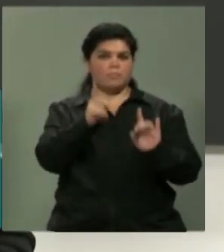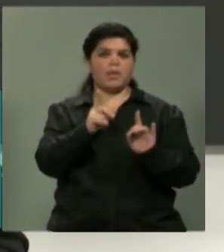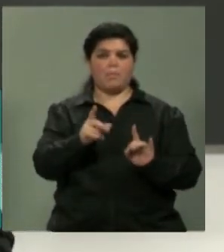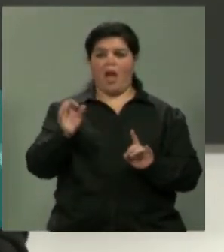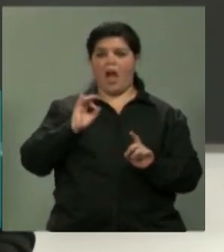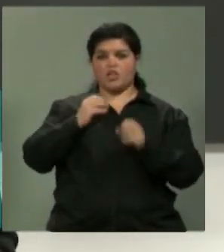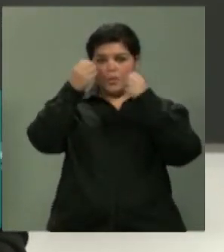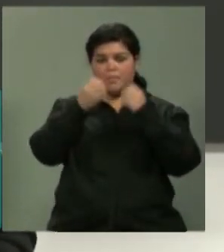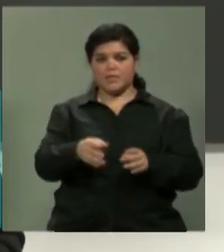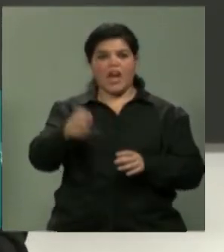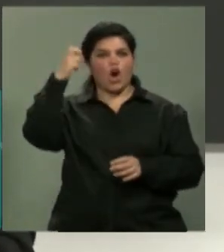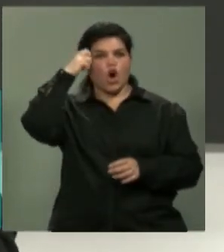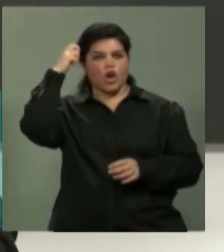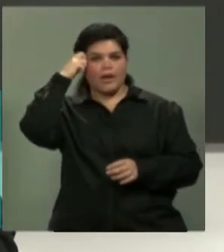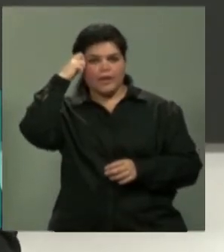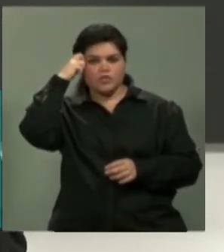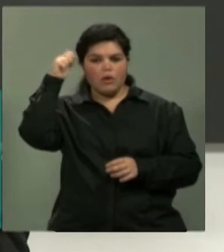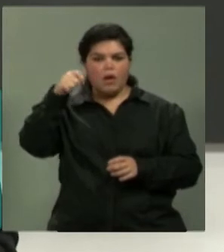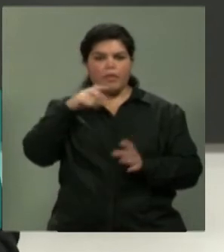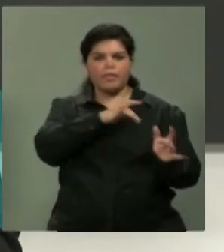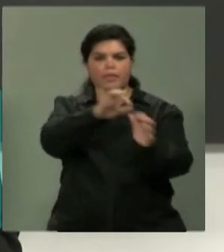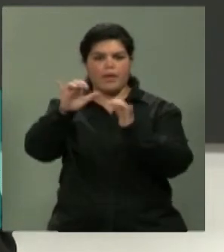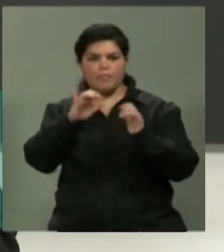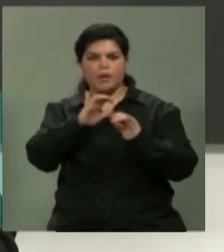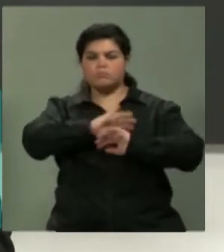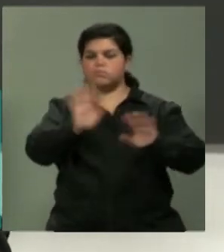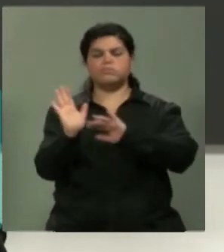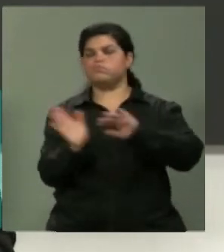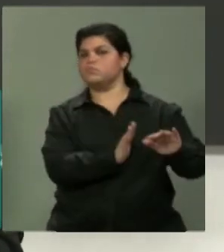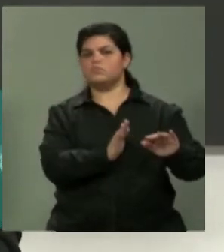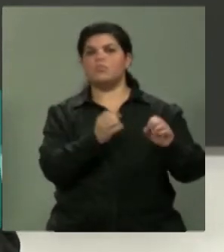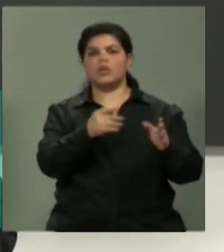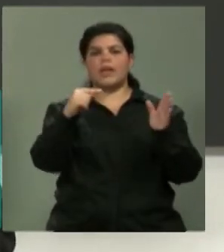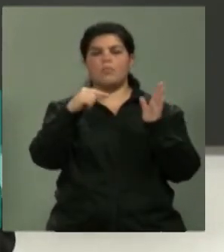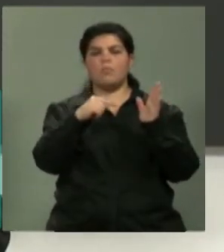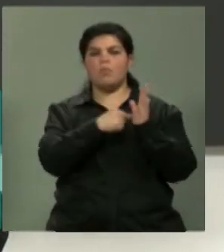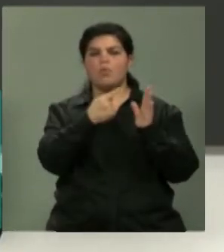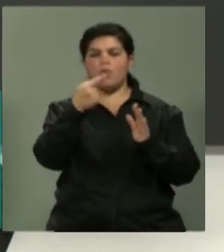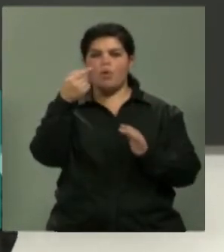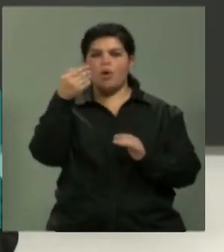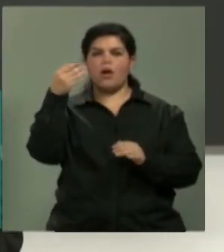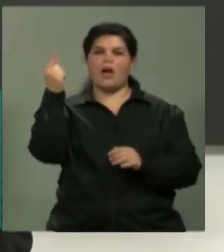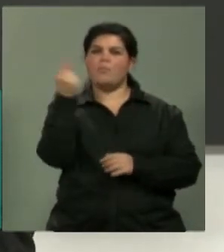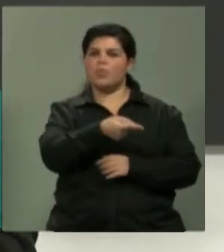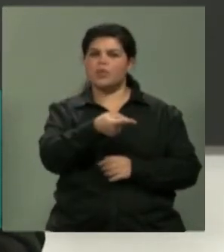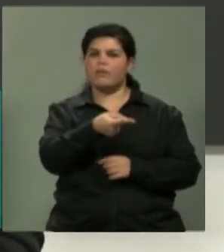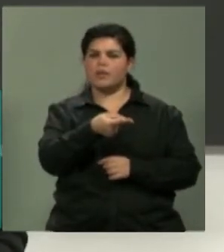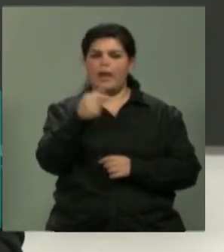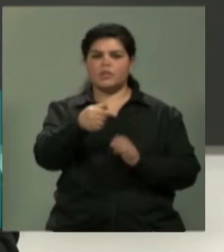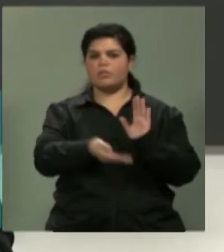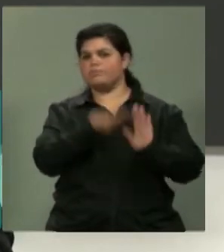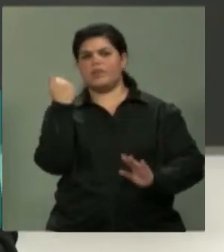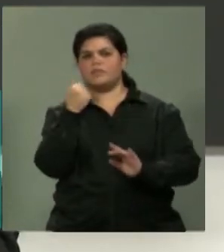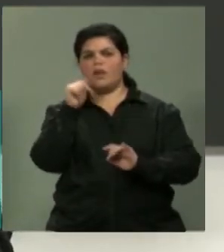año. El Congreso dejó de hablar de este tema por un punto que es la edad de imputabilidad, pero dejó por fuera el resto